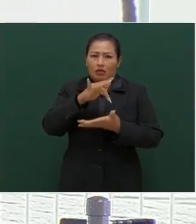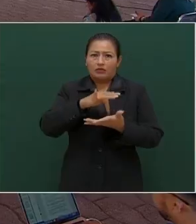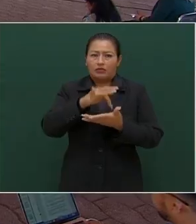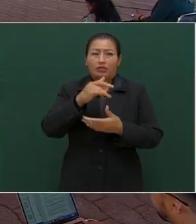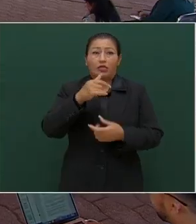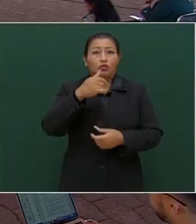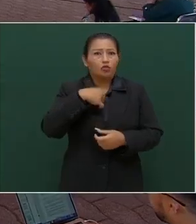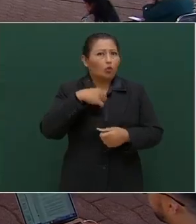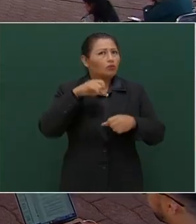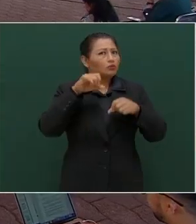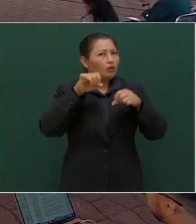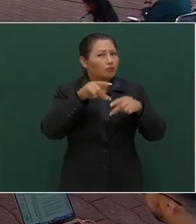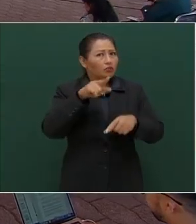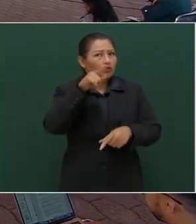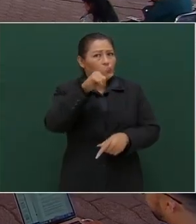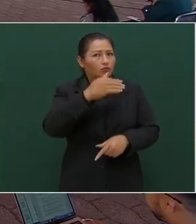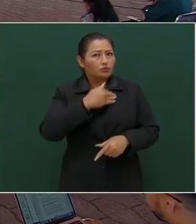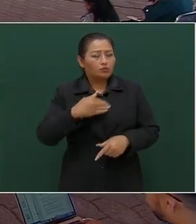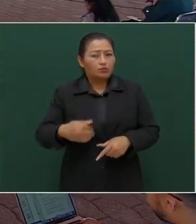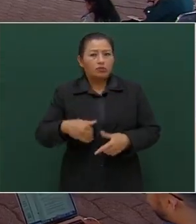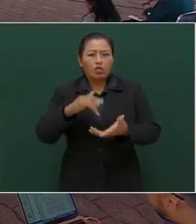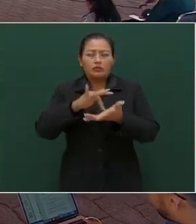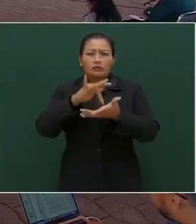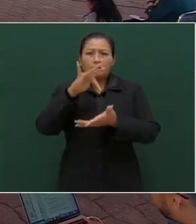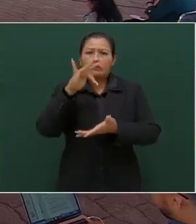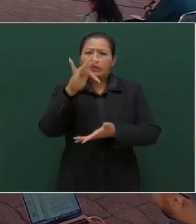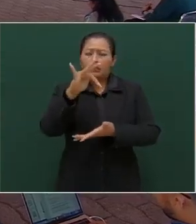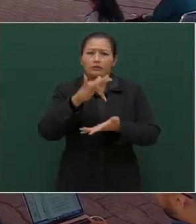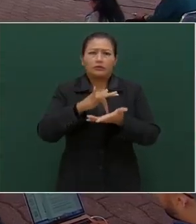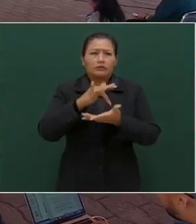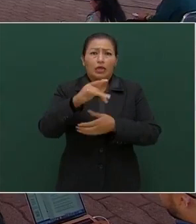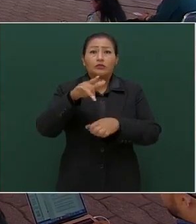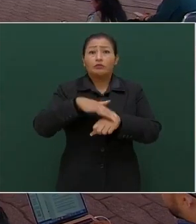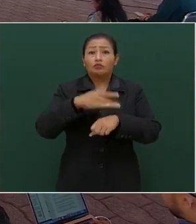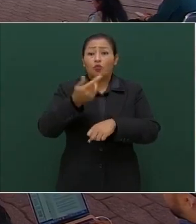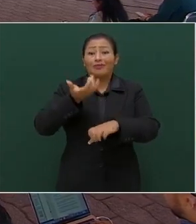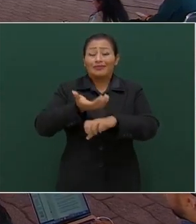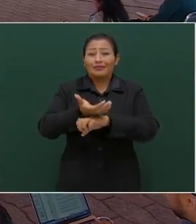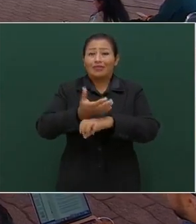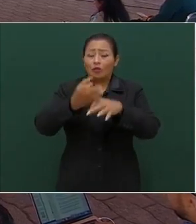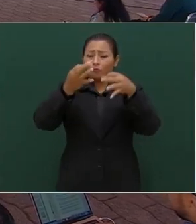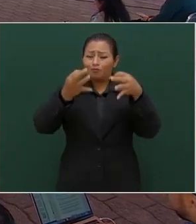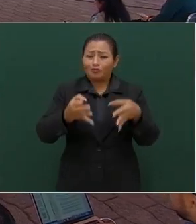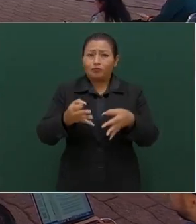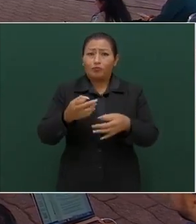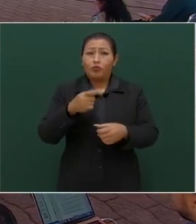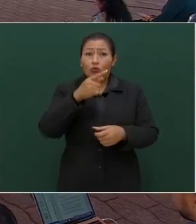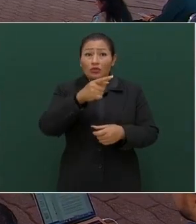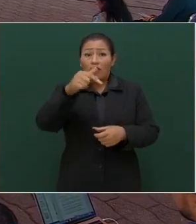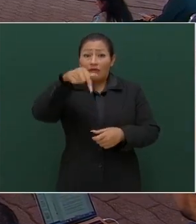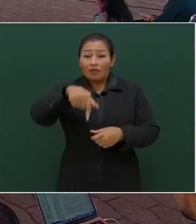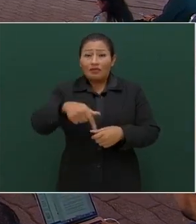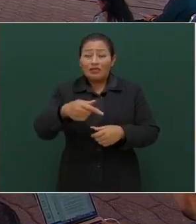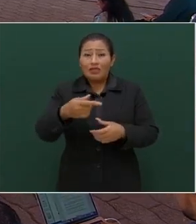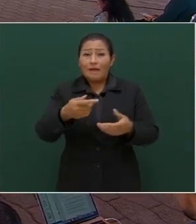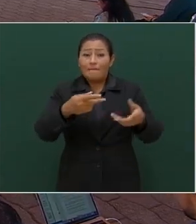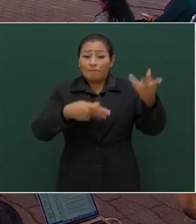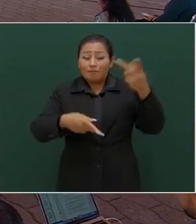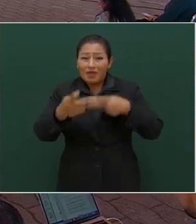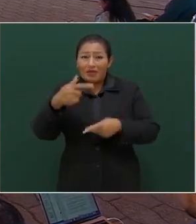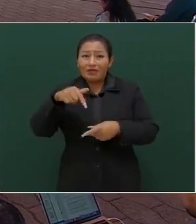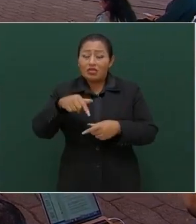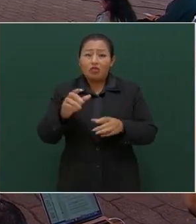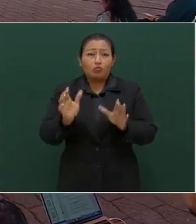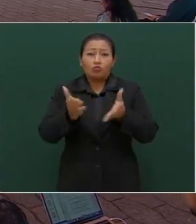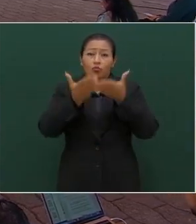gestión, con su trabajo y bueno, pues con el impulso que le ha dado nuestro estado, ¿no? Así que yo no sé cuántas veces más le queden a lo largo de